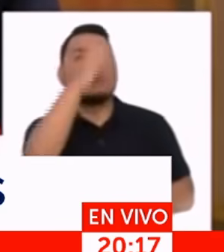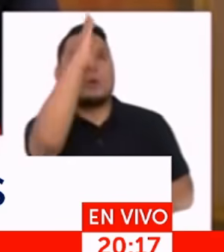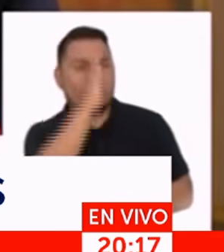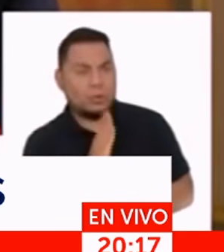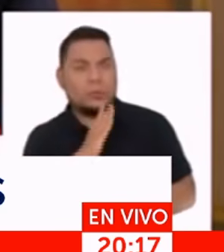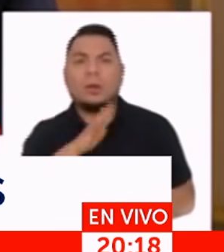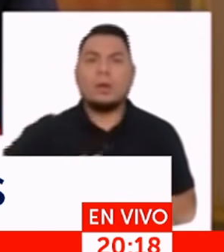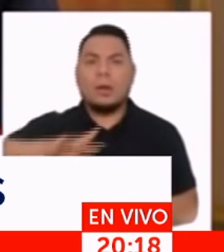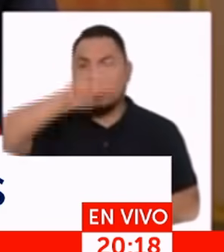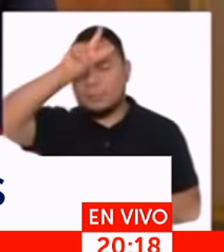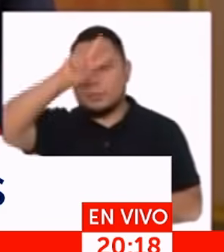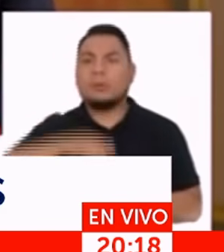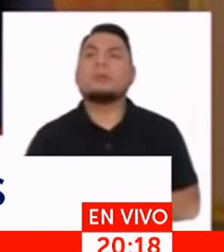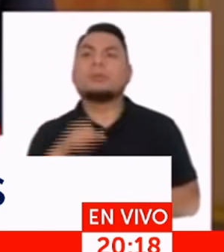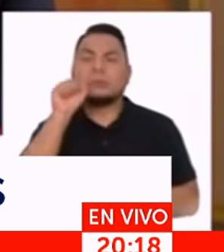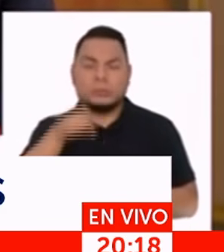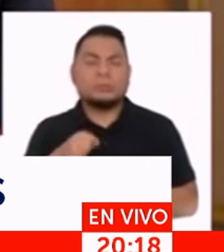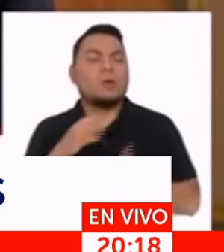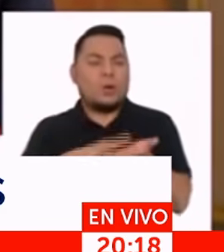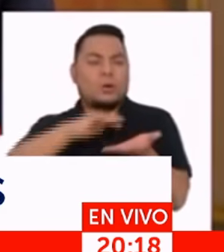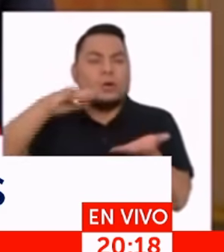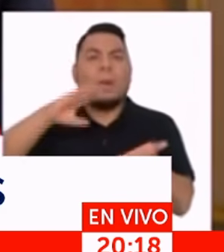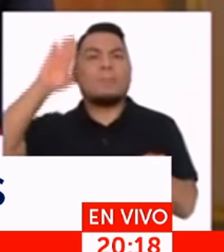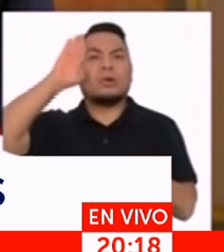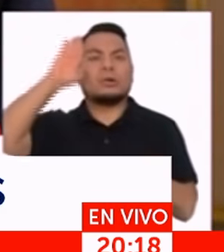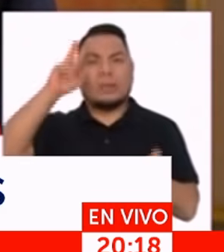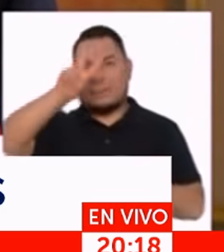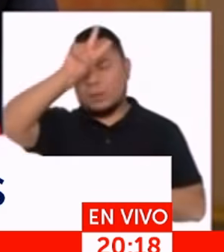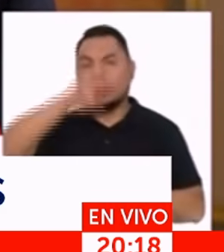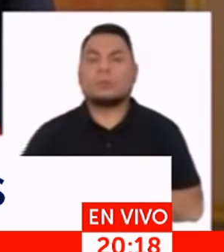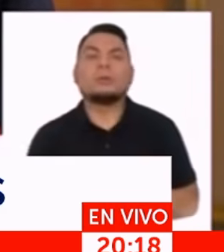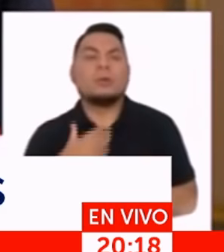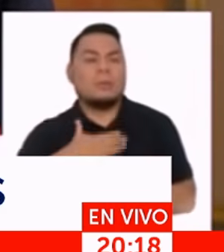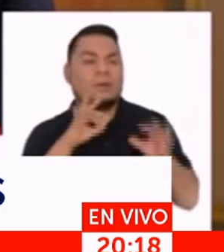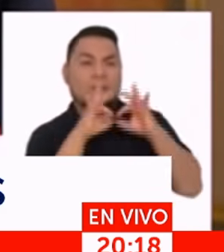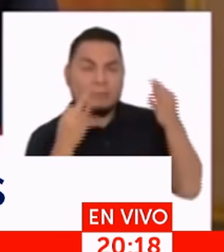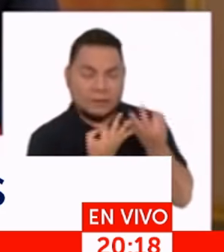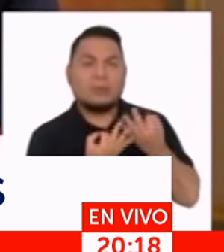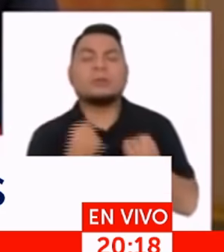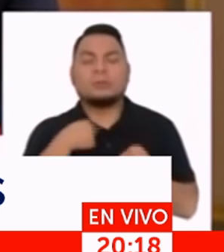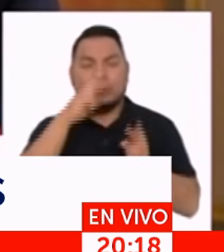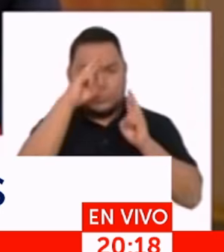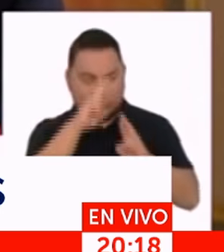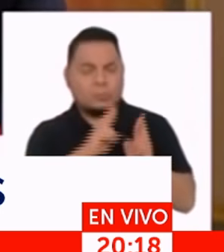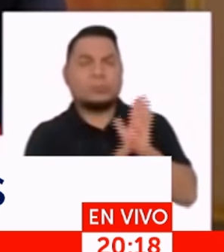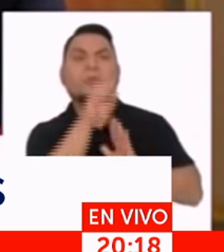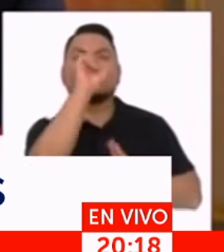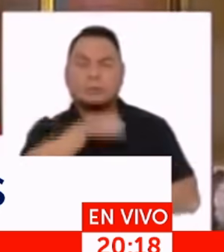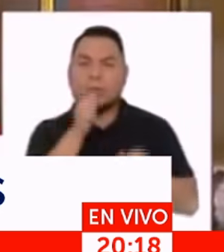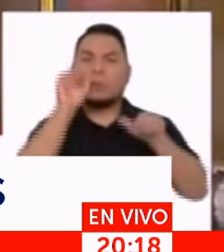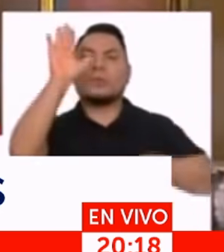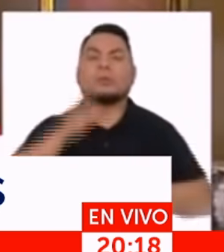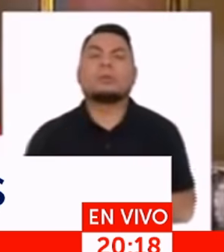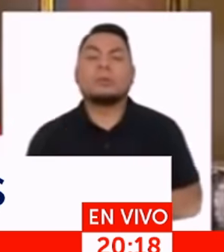Dios, por la patria, por la gloriosa Policía Nacional del Perú, por mi familia, con honor y lealtad, sí